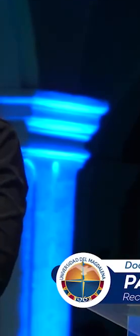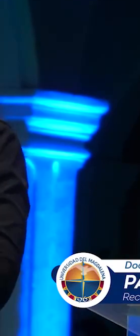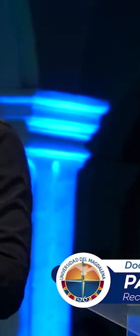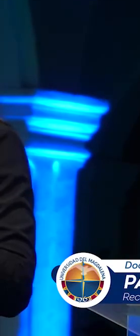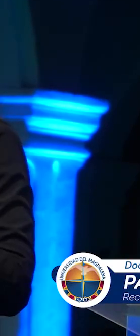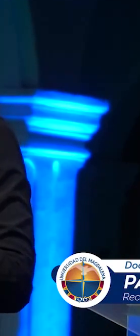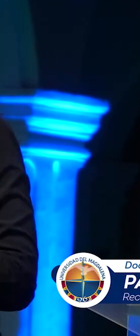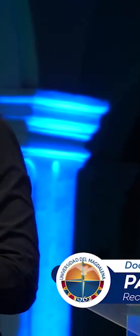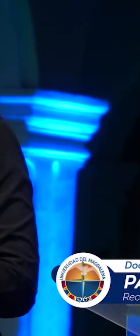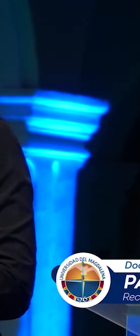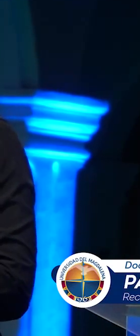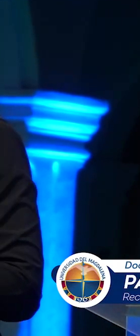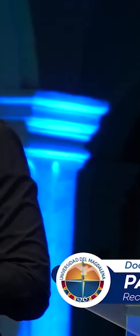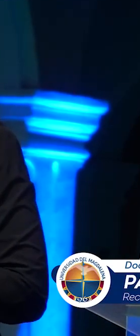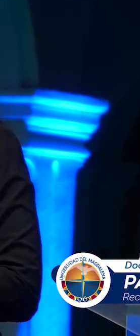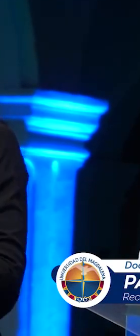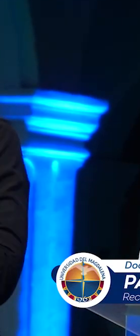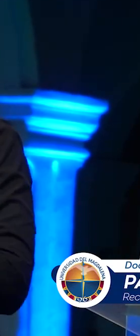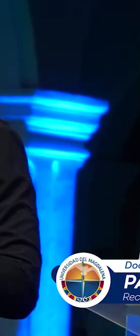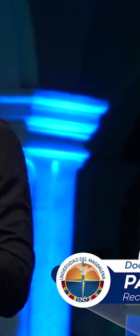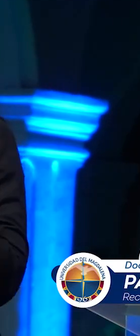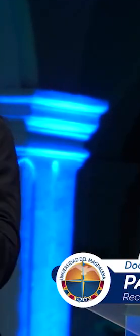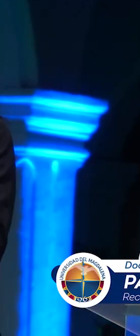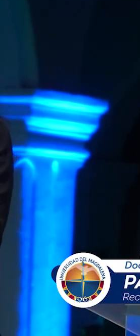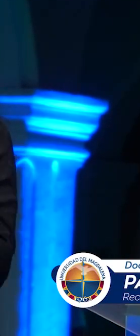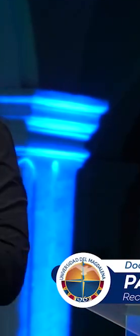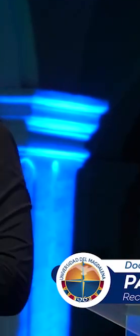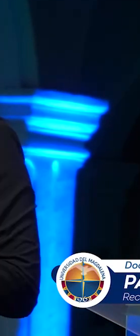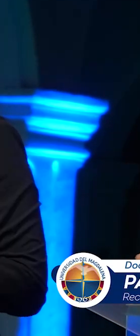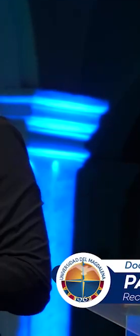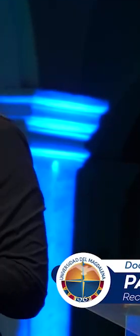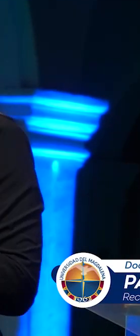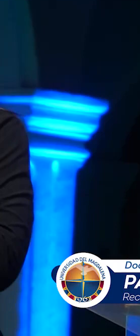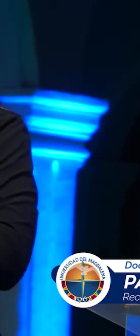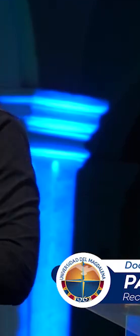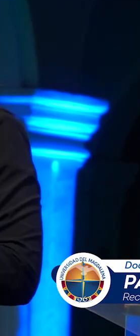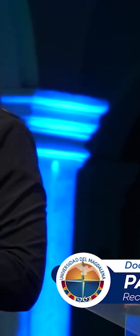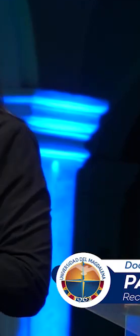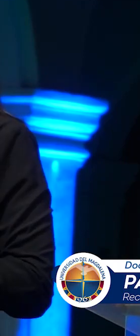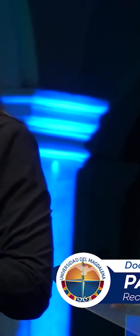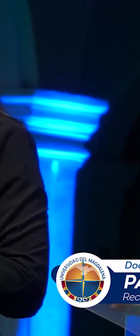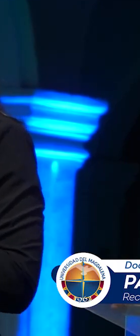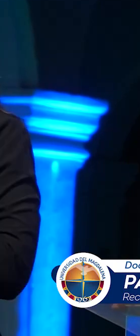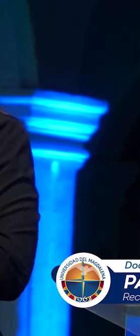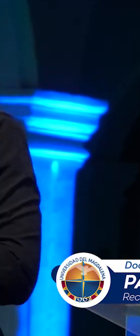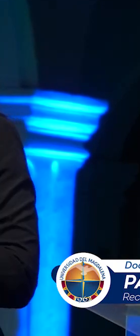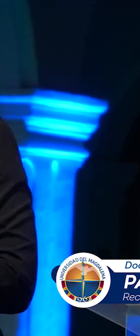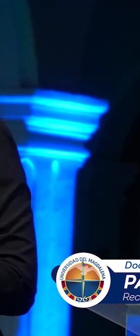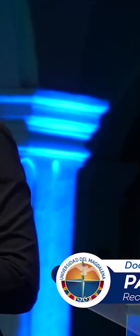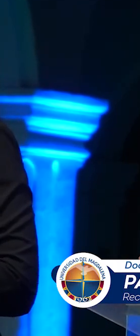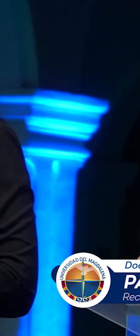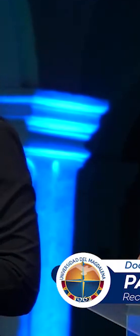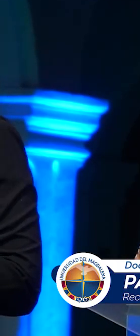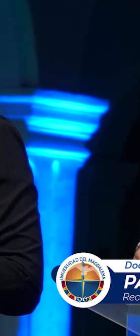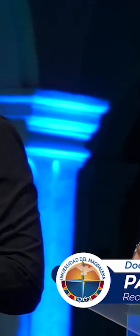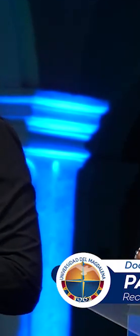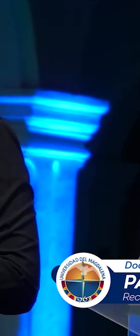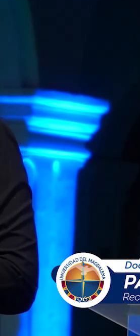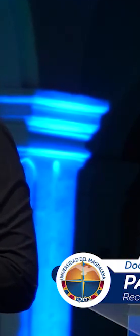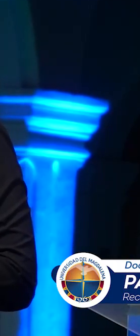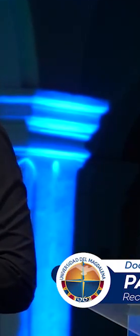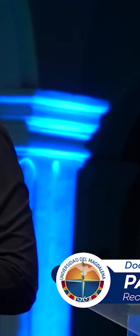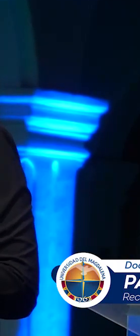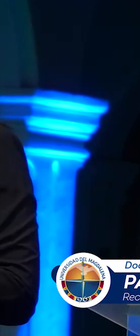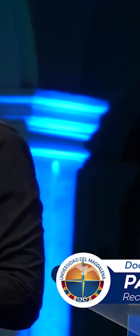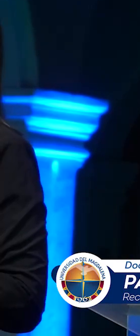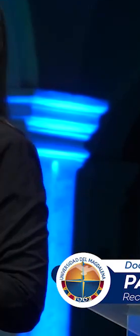a la señora delegada del señor Presidente de la República, egresada antropóloga Eliana Toncel, al doctor José Miguel